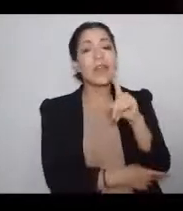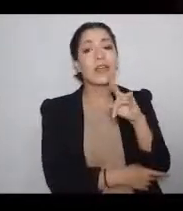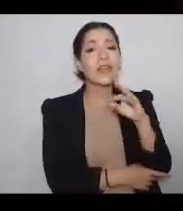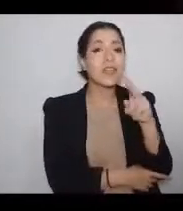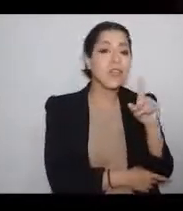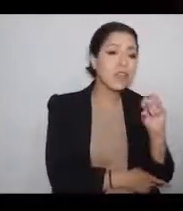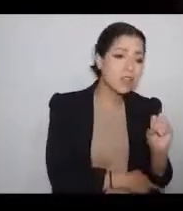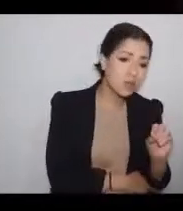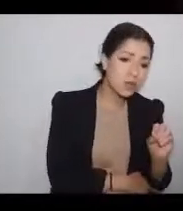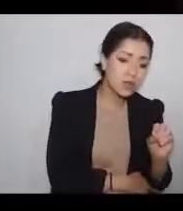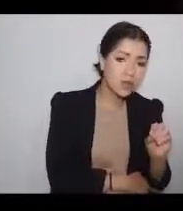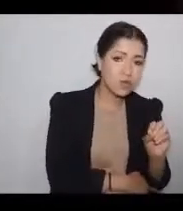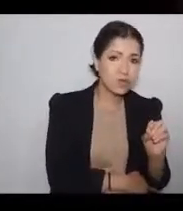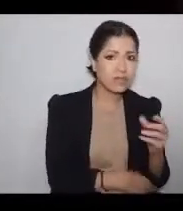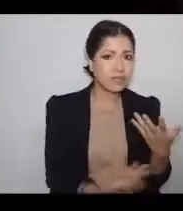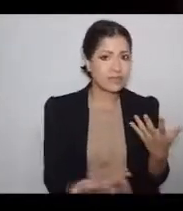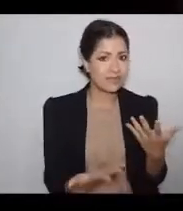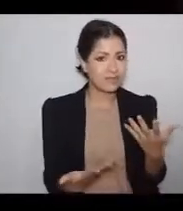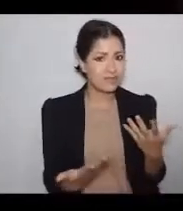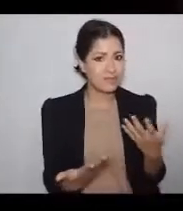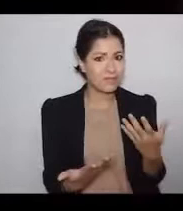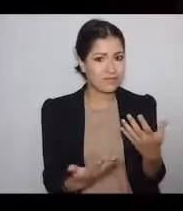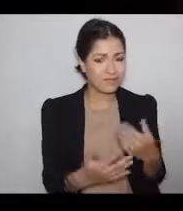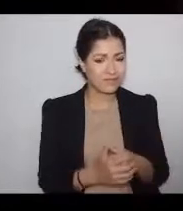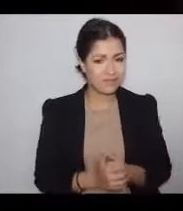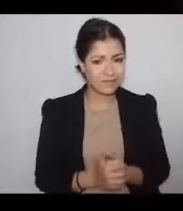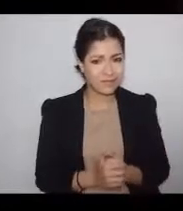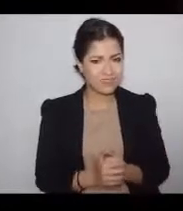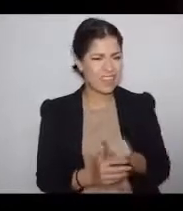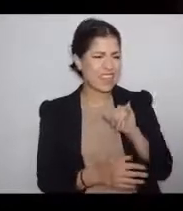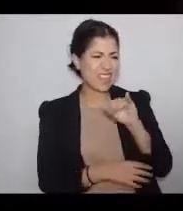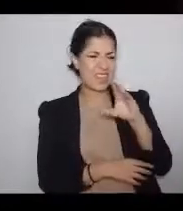dodecaedro, el icosaedro.